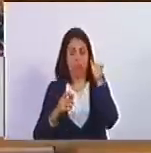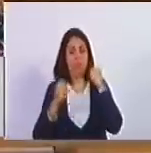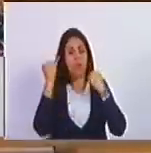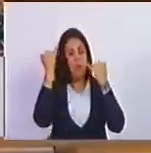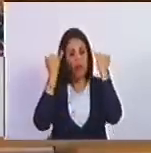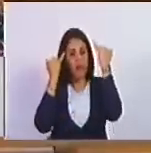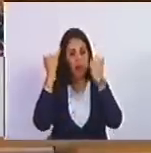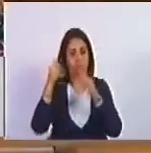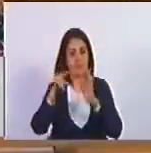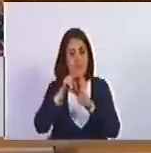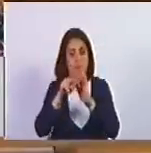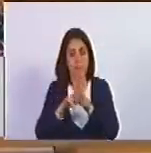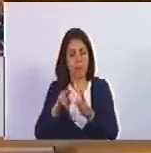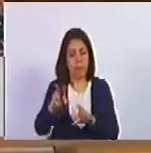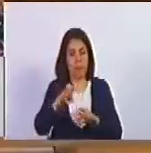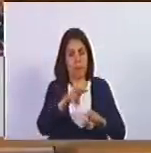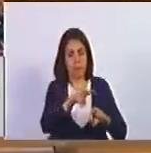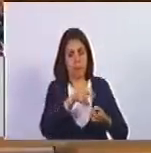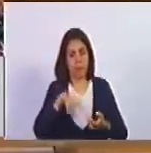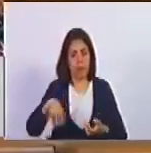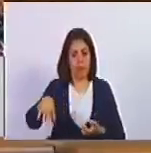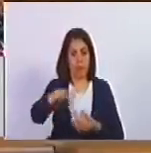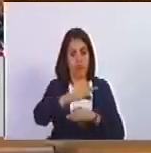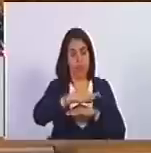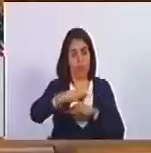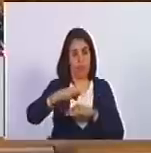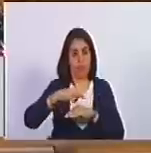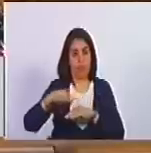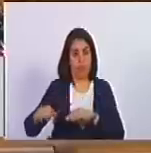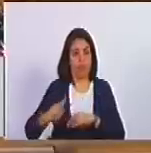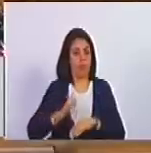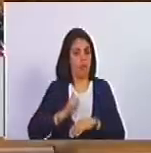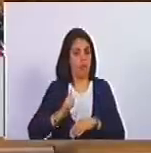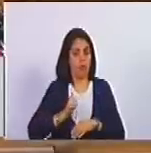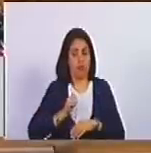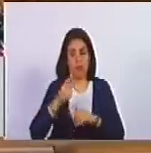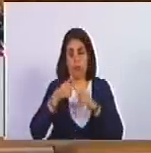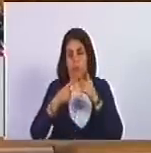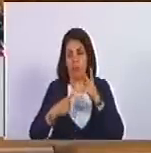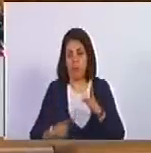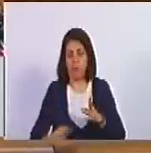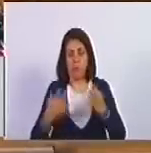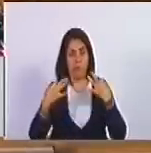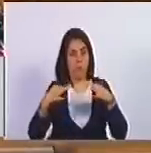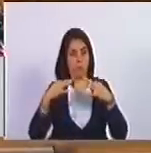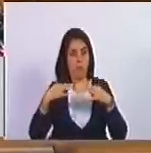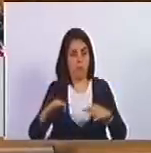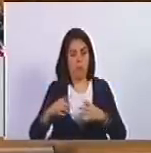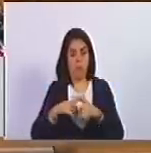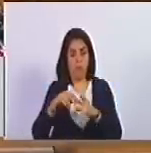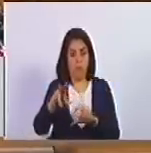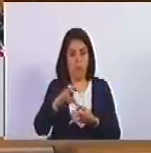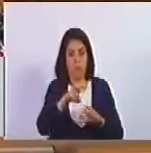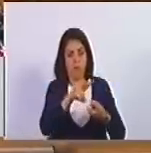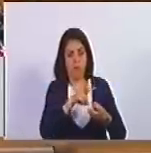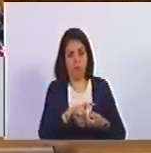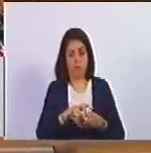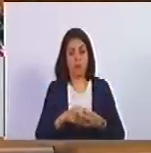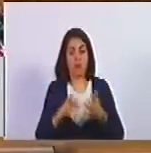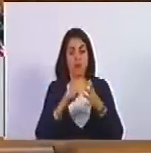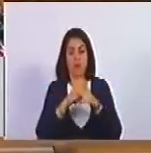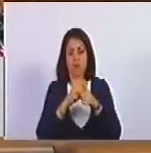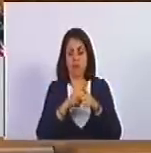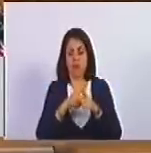e idoneidad de la normativa tributaria estatal o municipal, cualquiera sea la materia o naturaleza del tributo. 5. Las